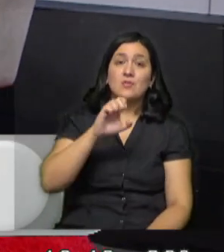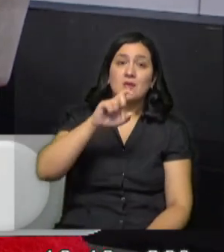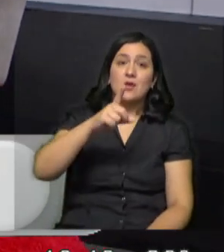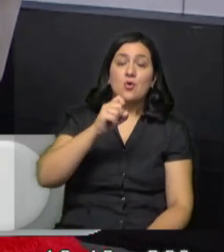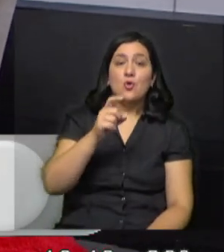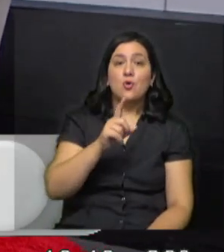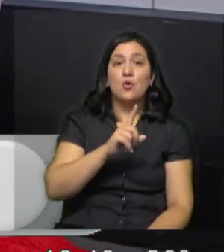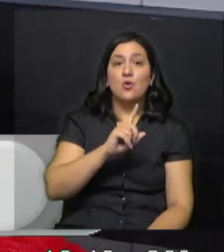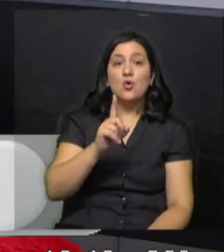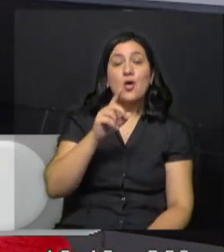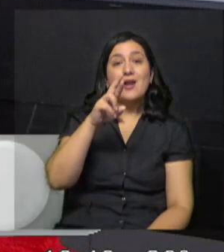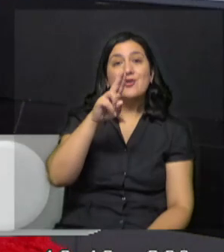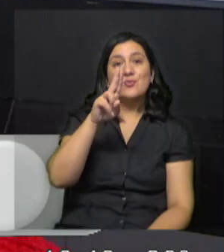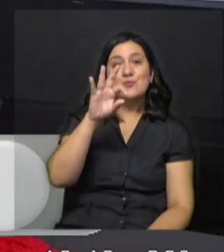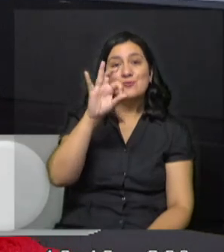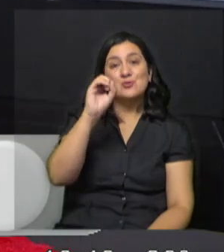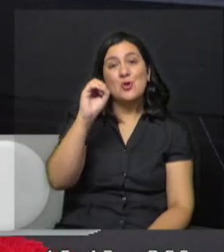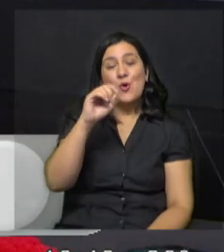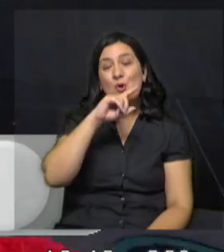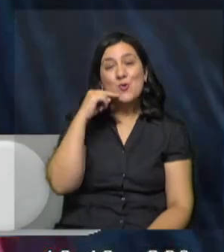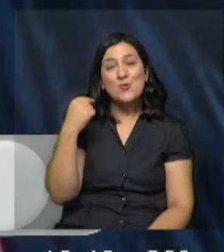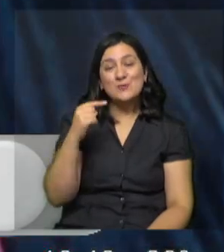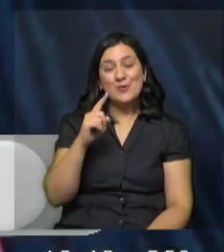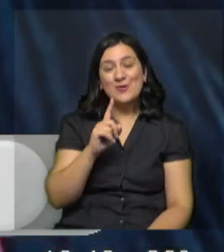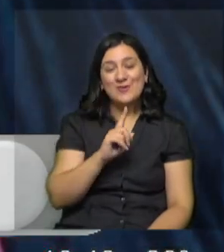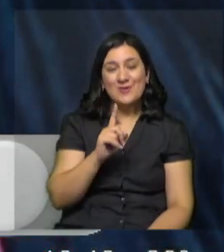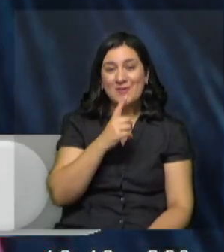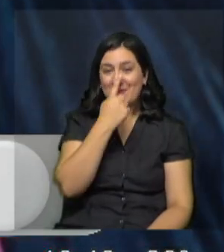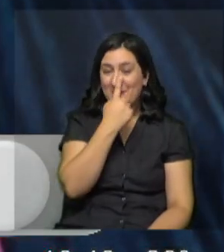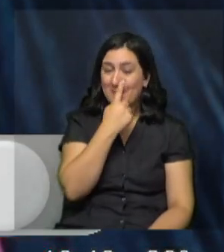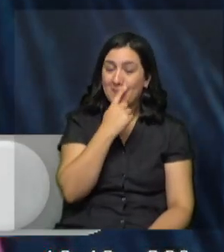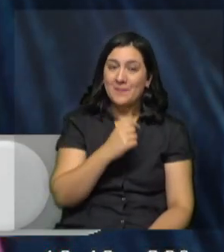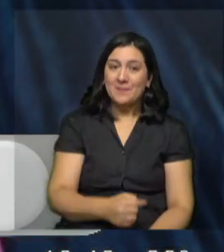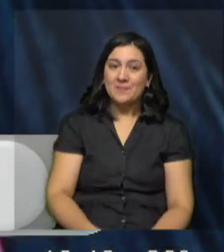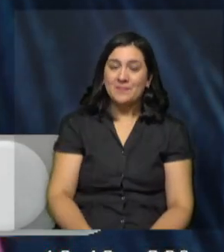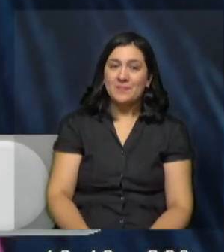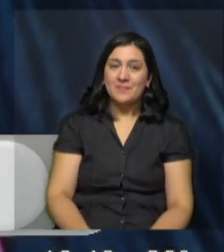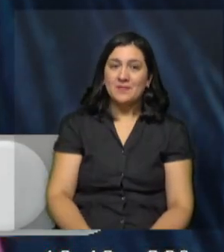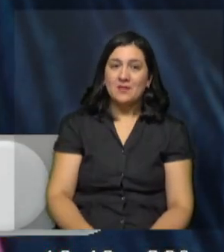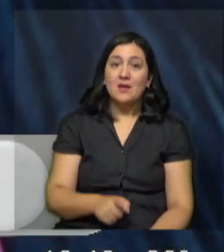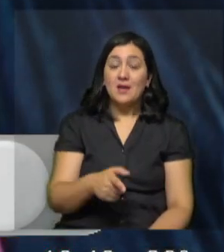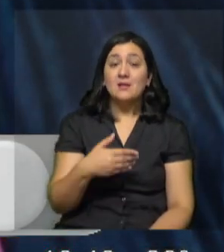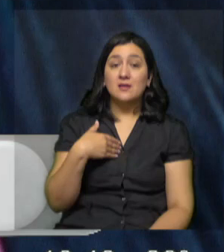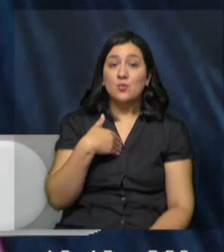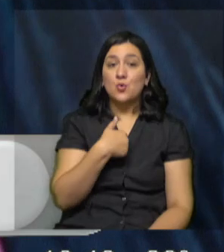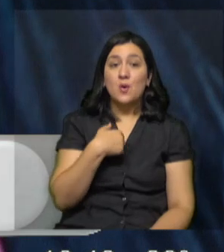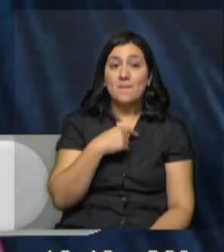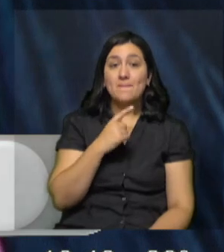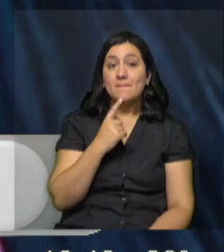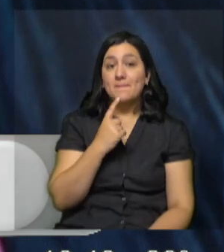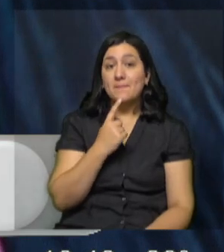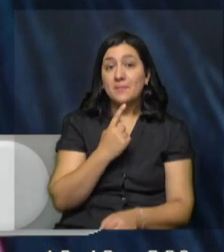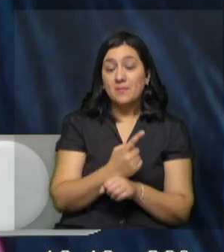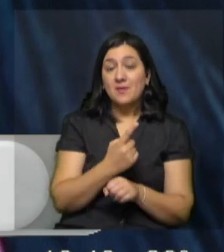como él mismo dice. El rusito, bueno, o Diego, como que... sí, la verdad que ha jugado un papel, primero por la imagen que